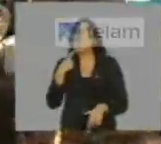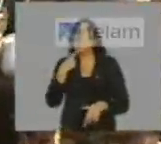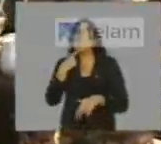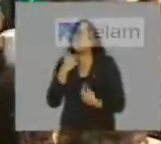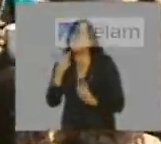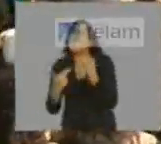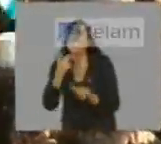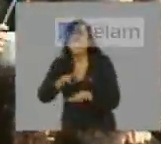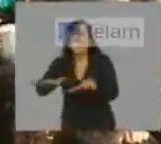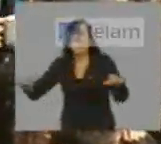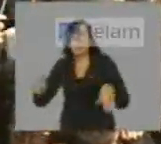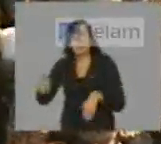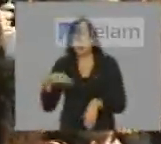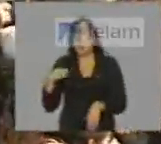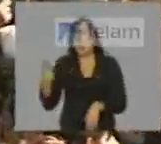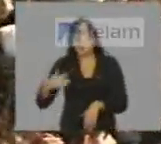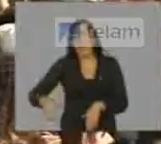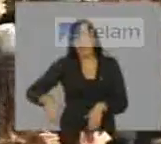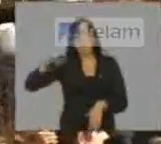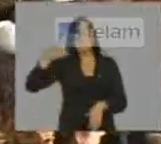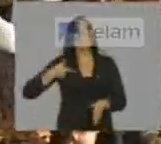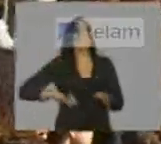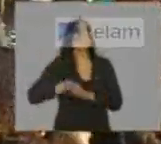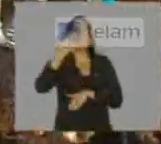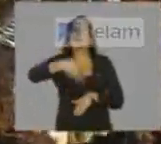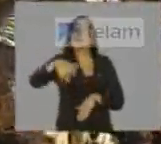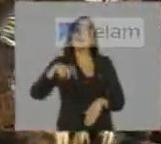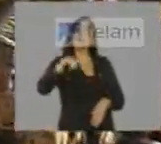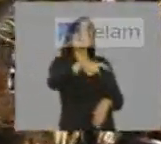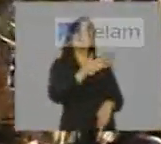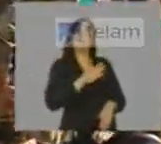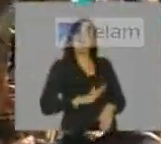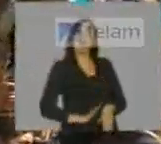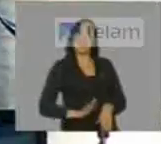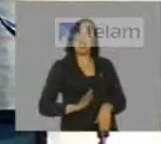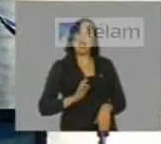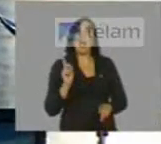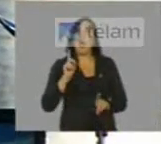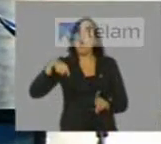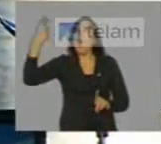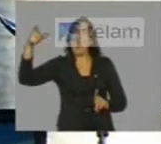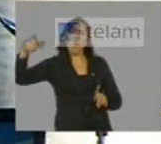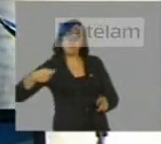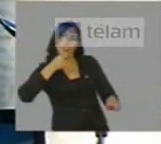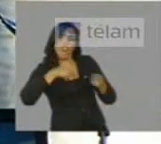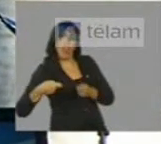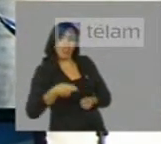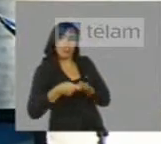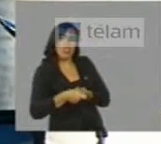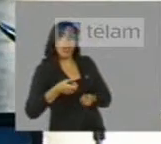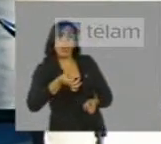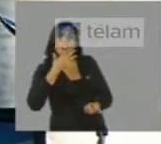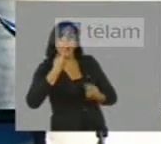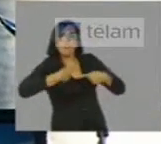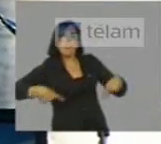nuestros hijos, de poder salir a la calle con tranquilidad y que no haya alguien vendiéndole cualquier porquería, y que